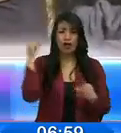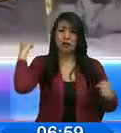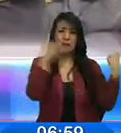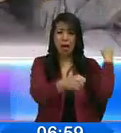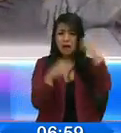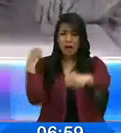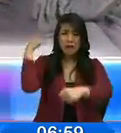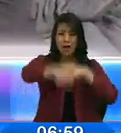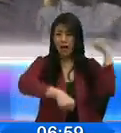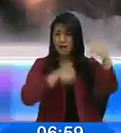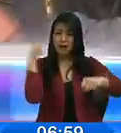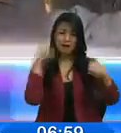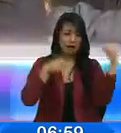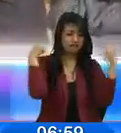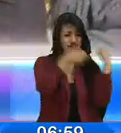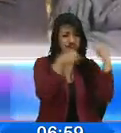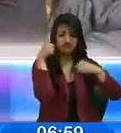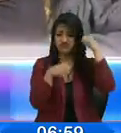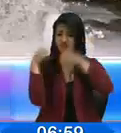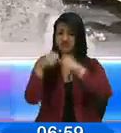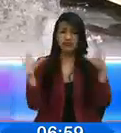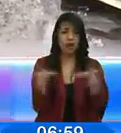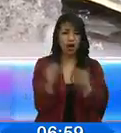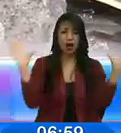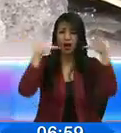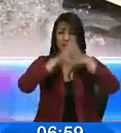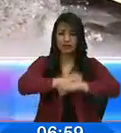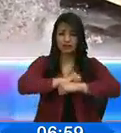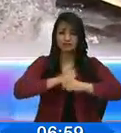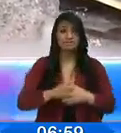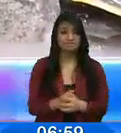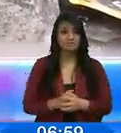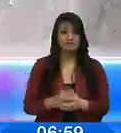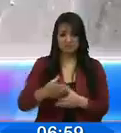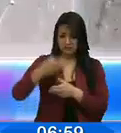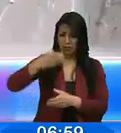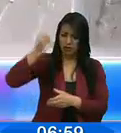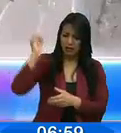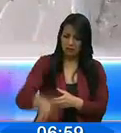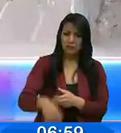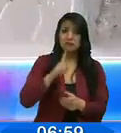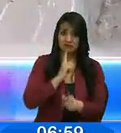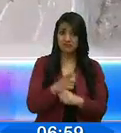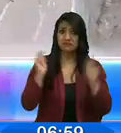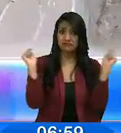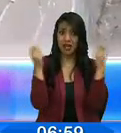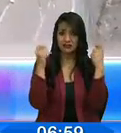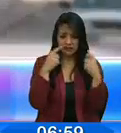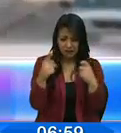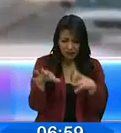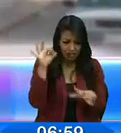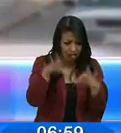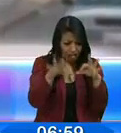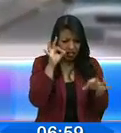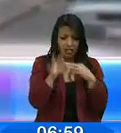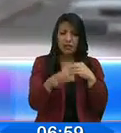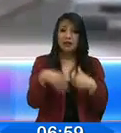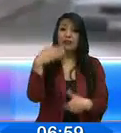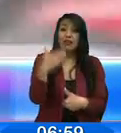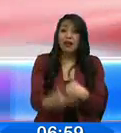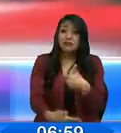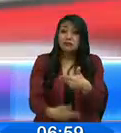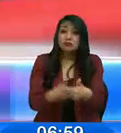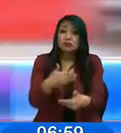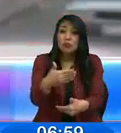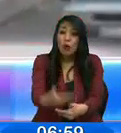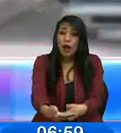Una campal. Prácticamente toda la noche. En la calle, botellas rotas y huellas de que hubo una fiesta. Las cosas empeoraron antes que